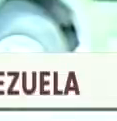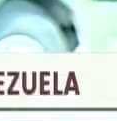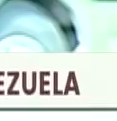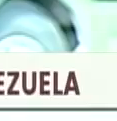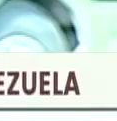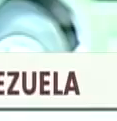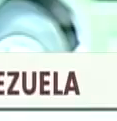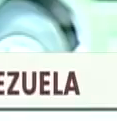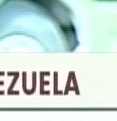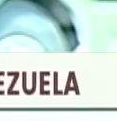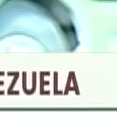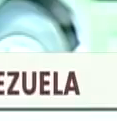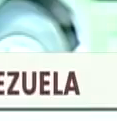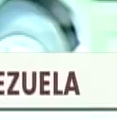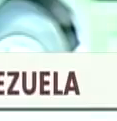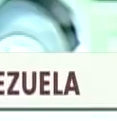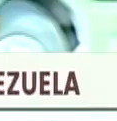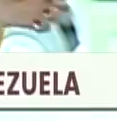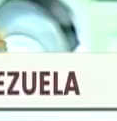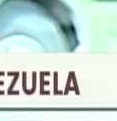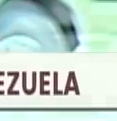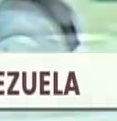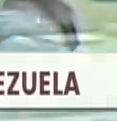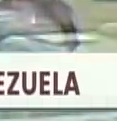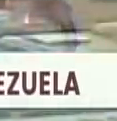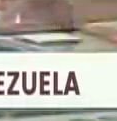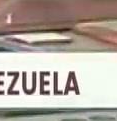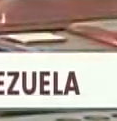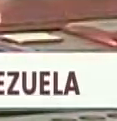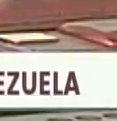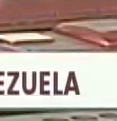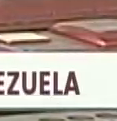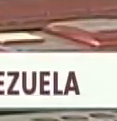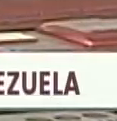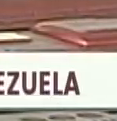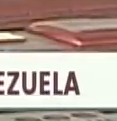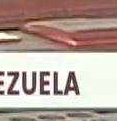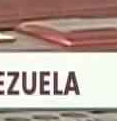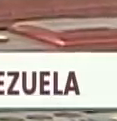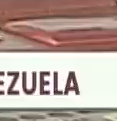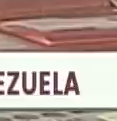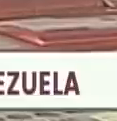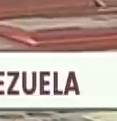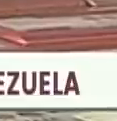Correcto, bueno, Amaro, le han salido canas en la memoria, Amaro.